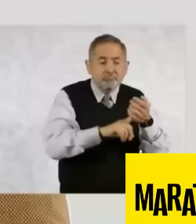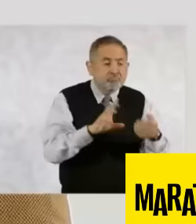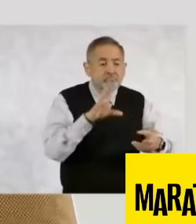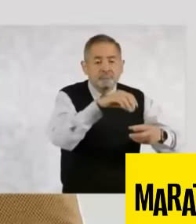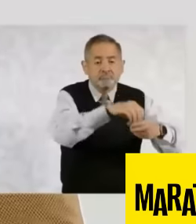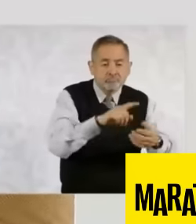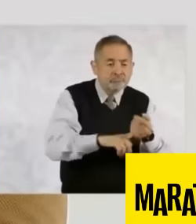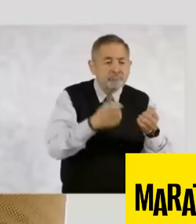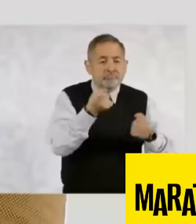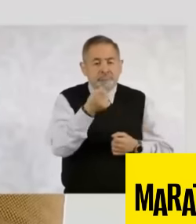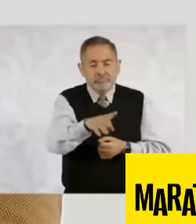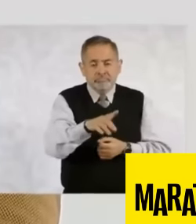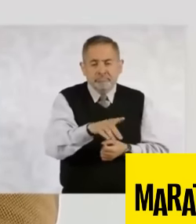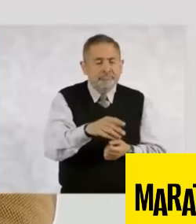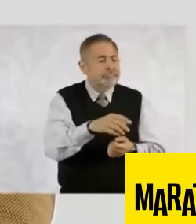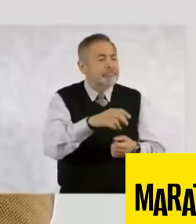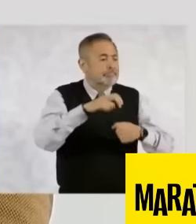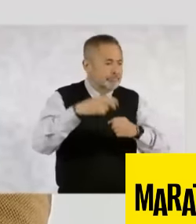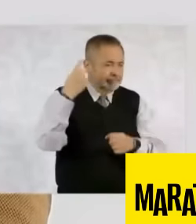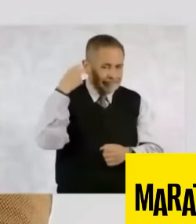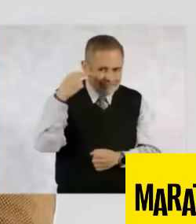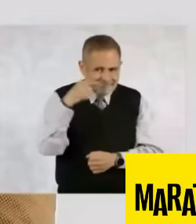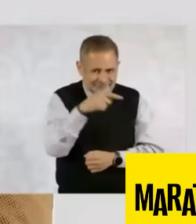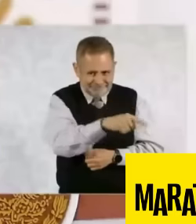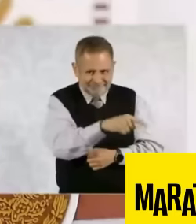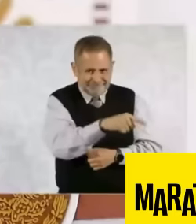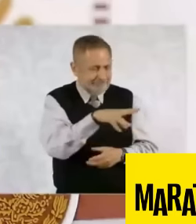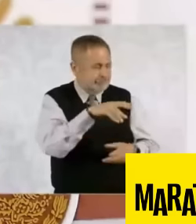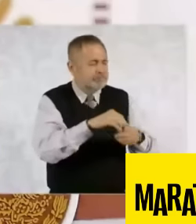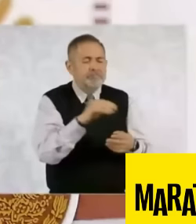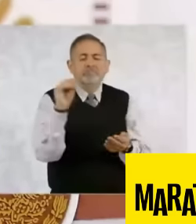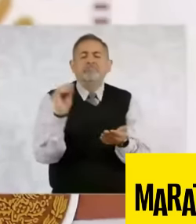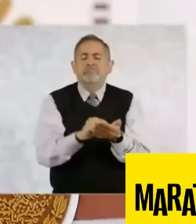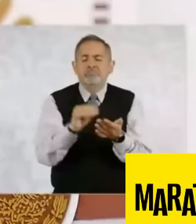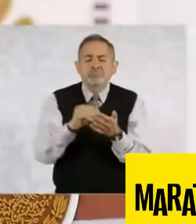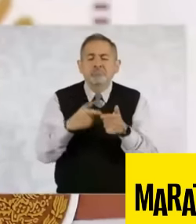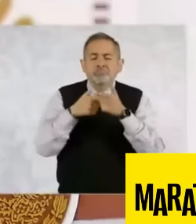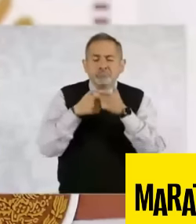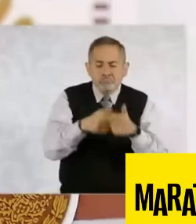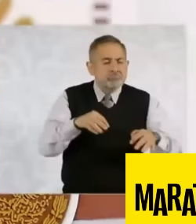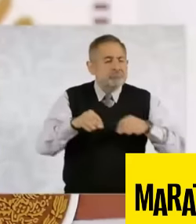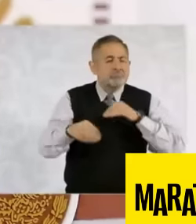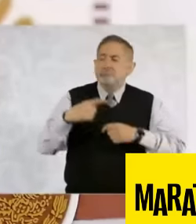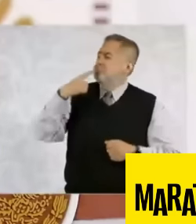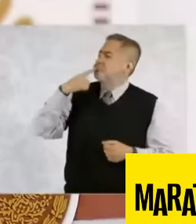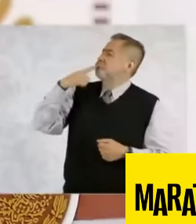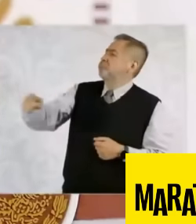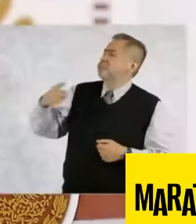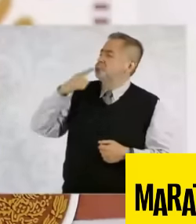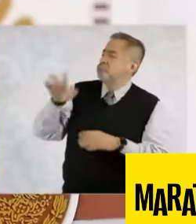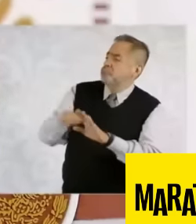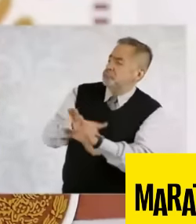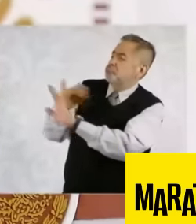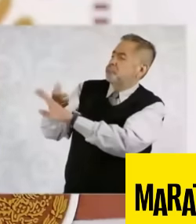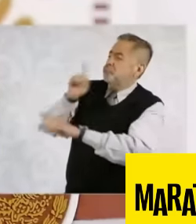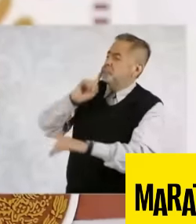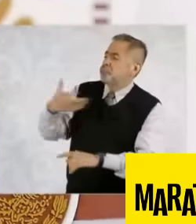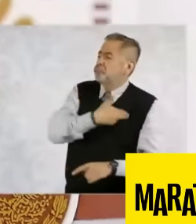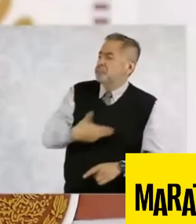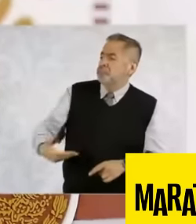19o al Distrito en cotzacoalcos Veracruz sigue eh denunciando a la